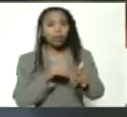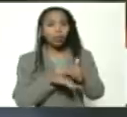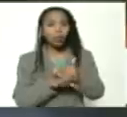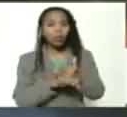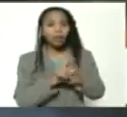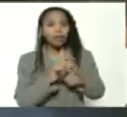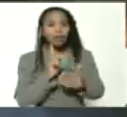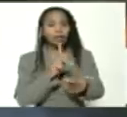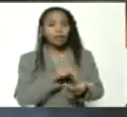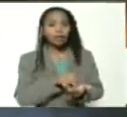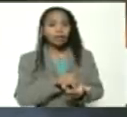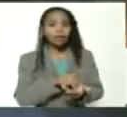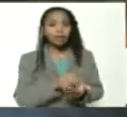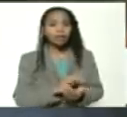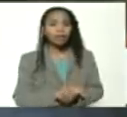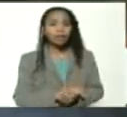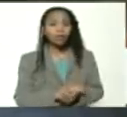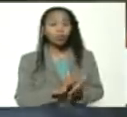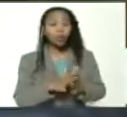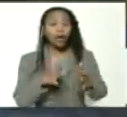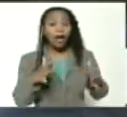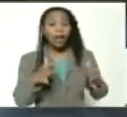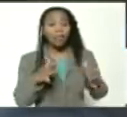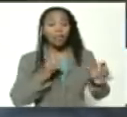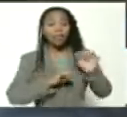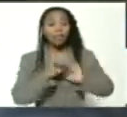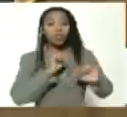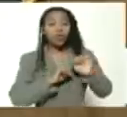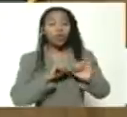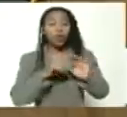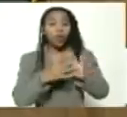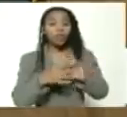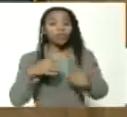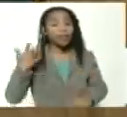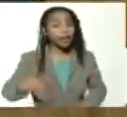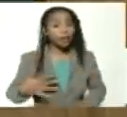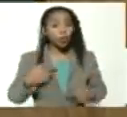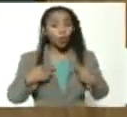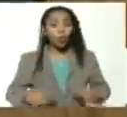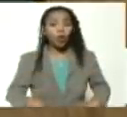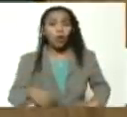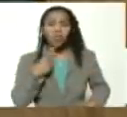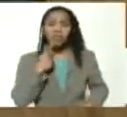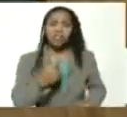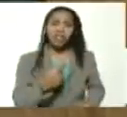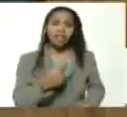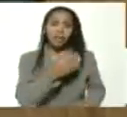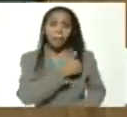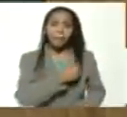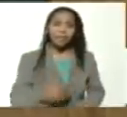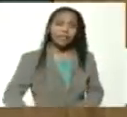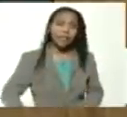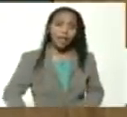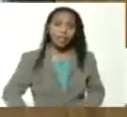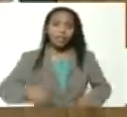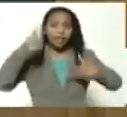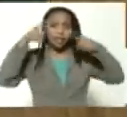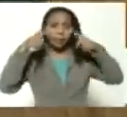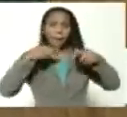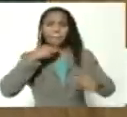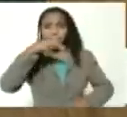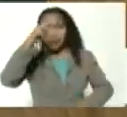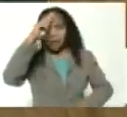llegada de un gran defensor de los derechos humanos, digan lo que digan, del presidente Hugo Chávez, padre